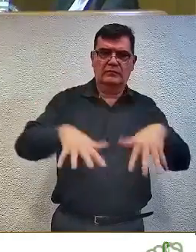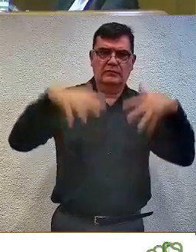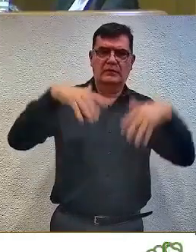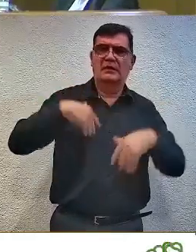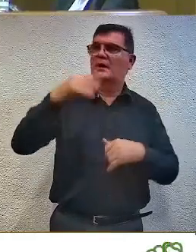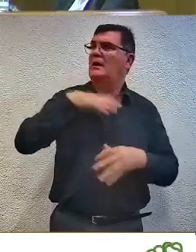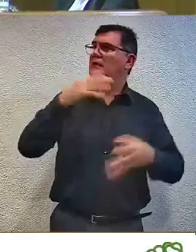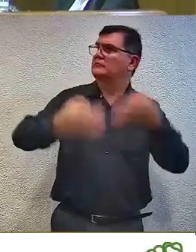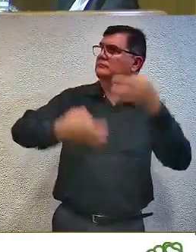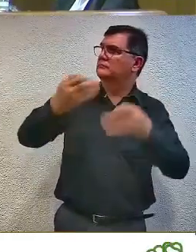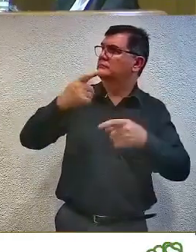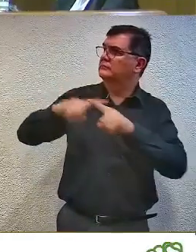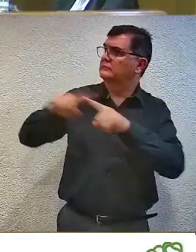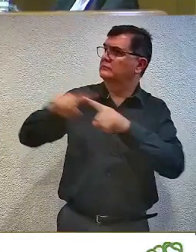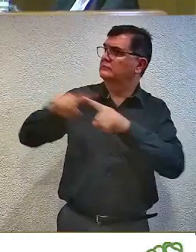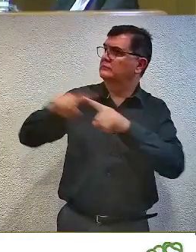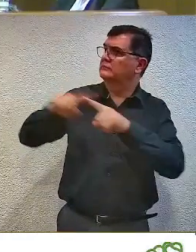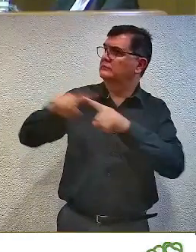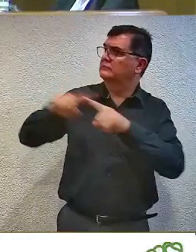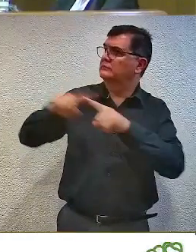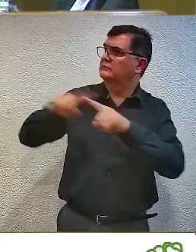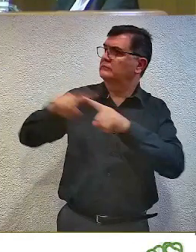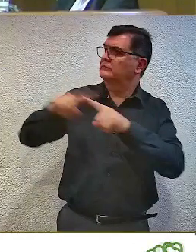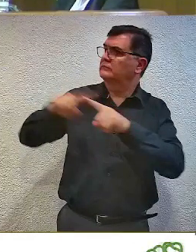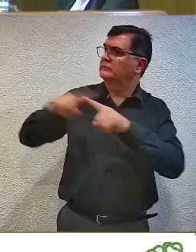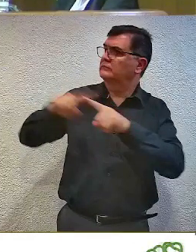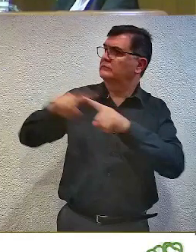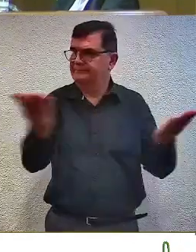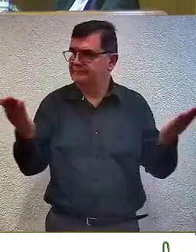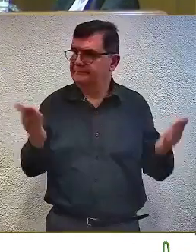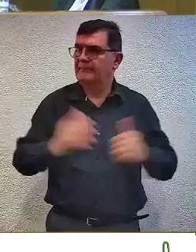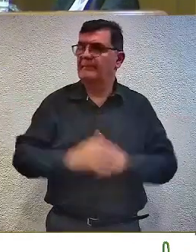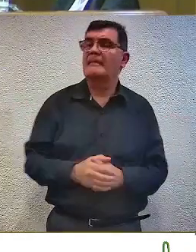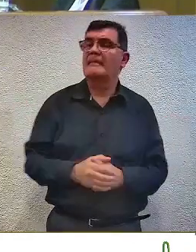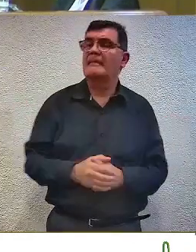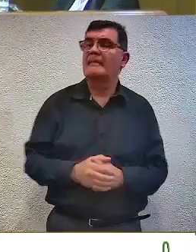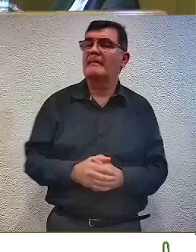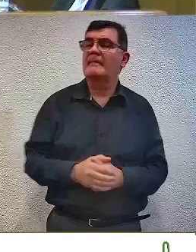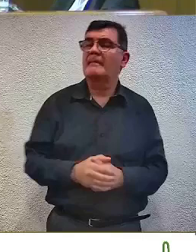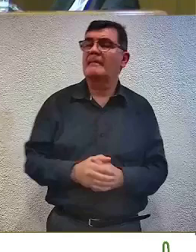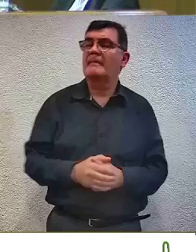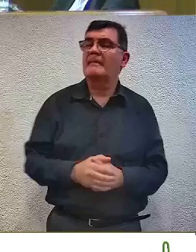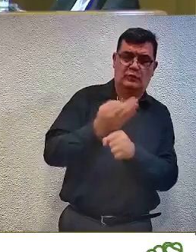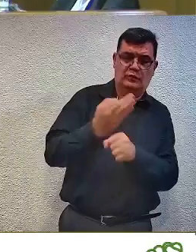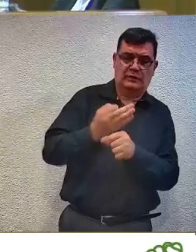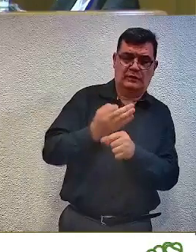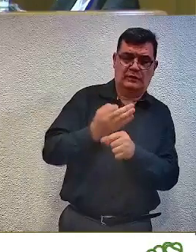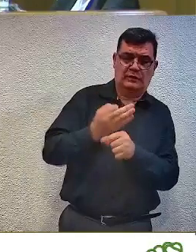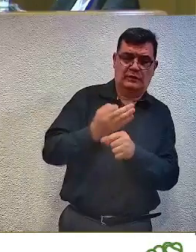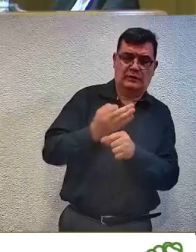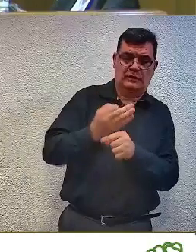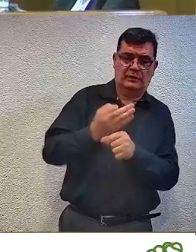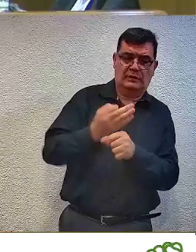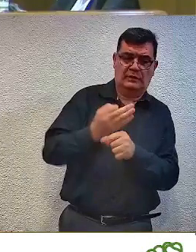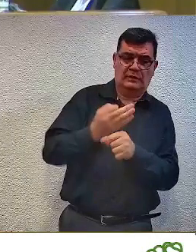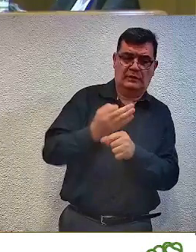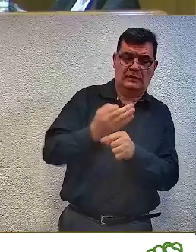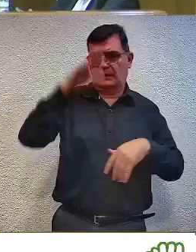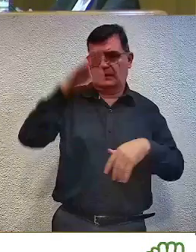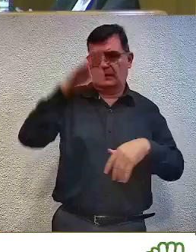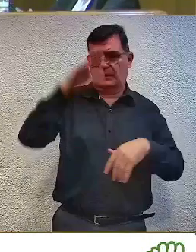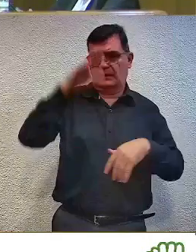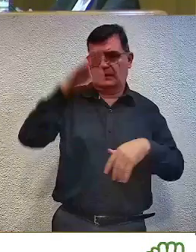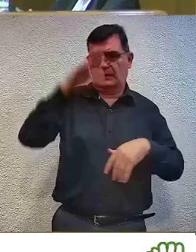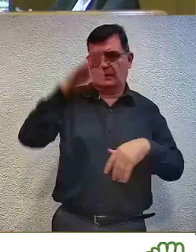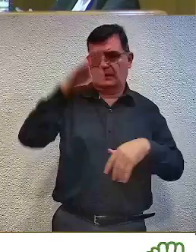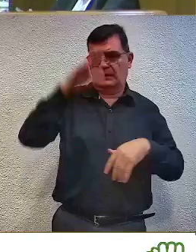magistrada, magistrados, secretario general. A efecto de iniciar la sesión, solicito al secretario general de Acuerdos proceda a